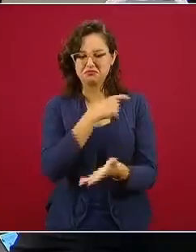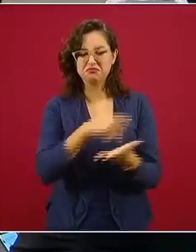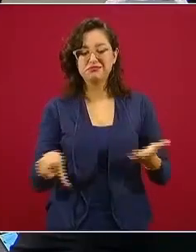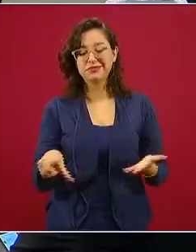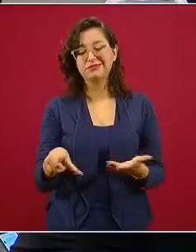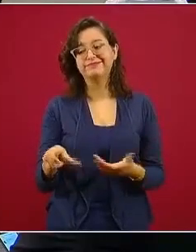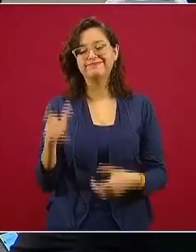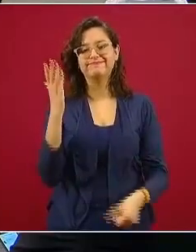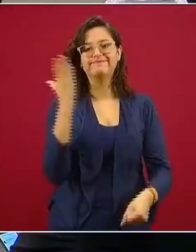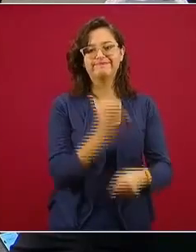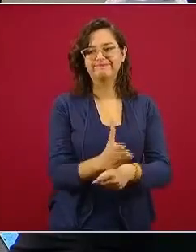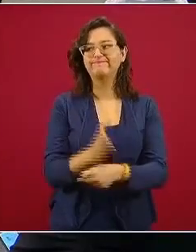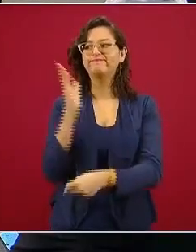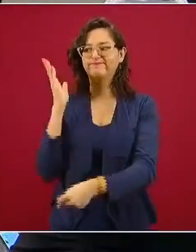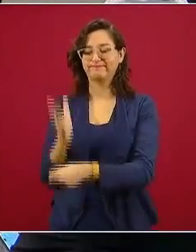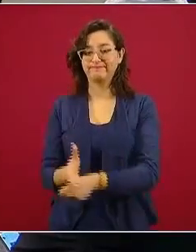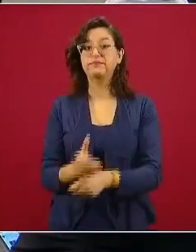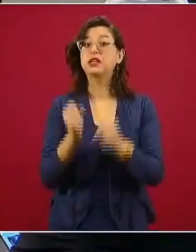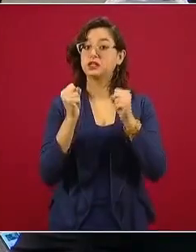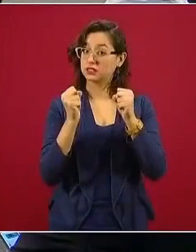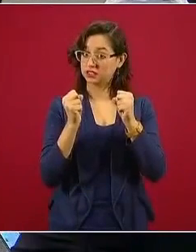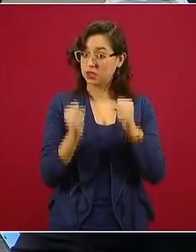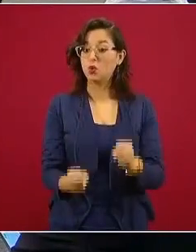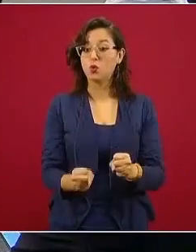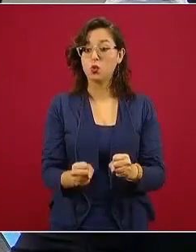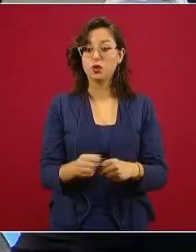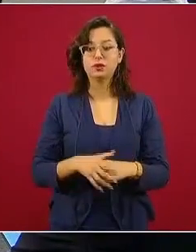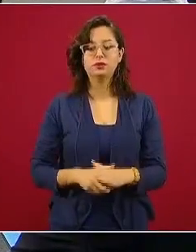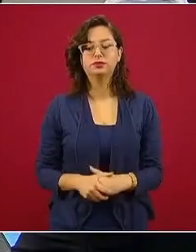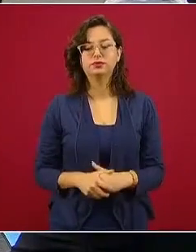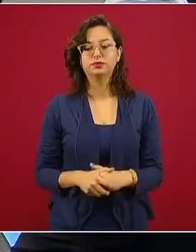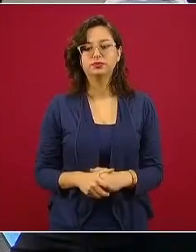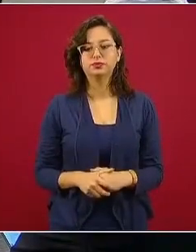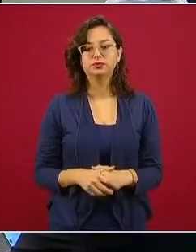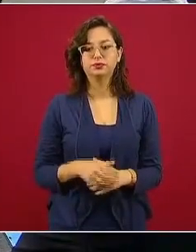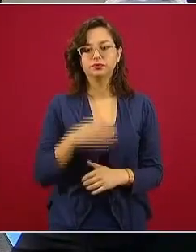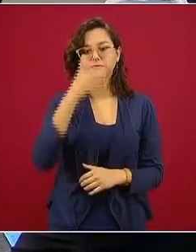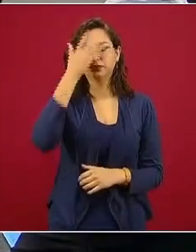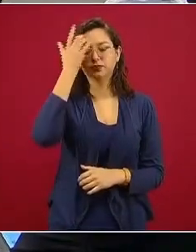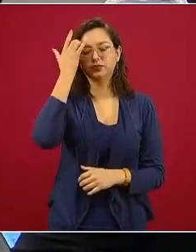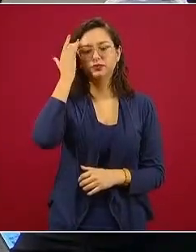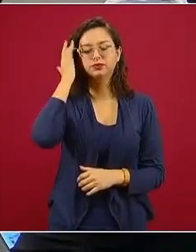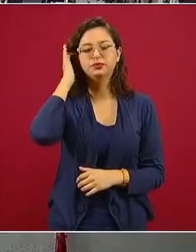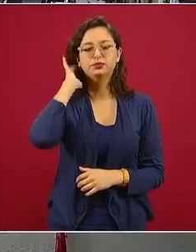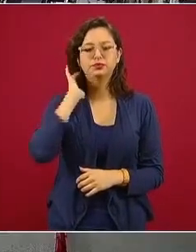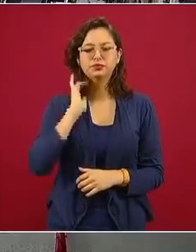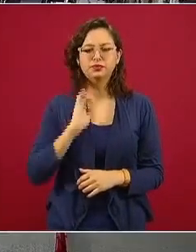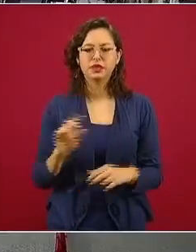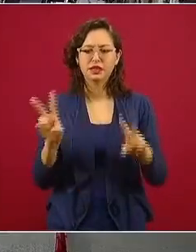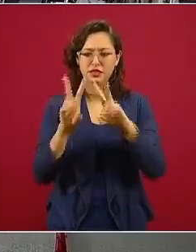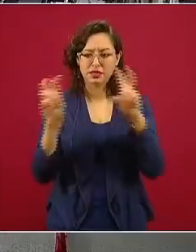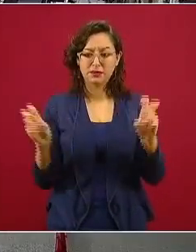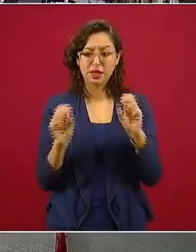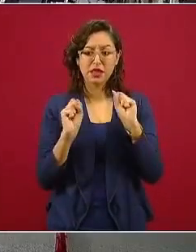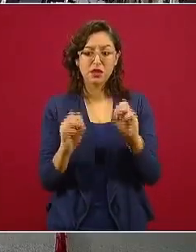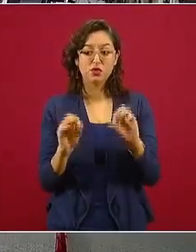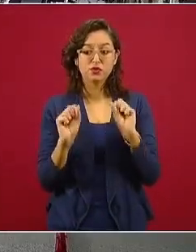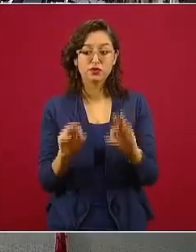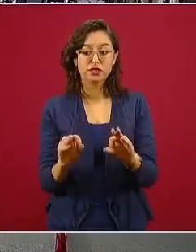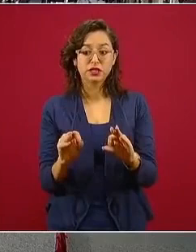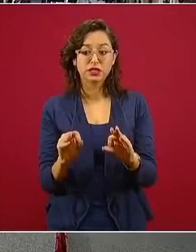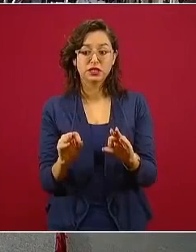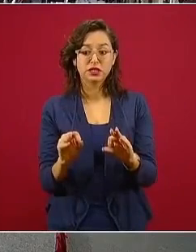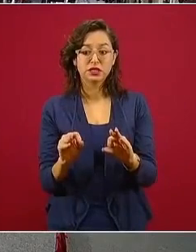muchas gracias. En el caso de los despachos, don Julio, ahí ¿Qué tratamiento se les daría? ¿En el caso de qué? De